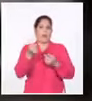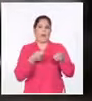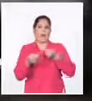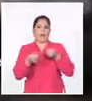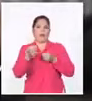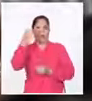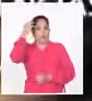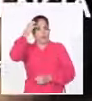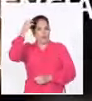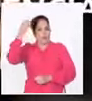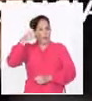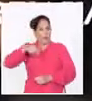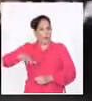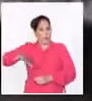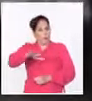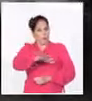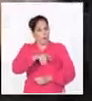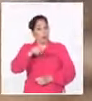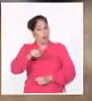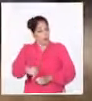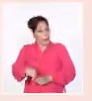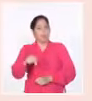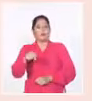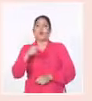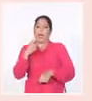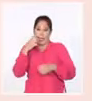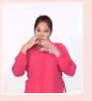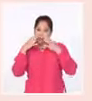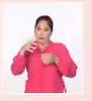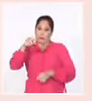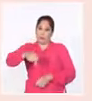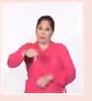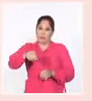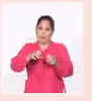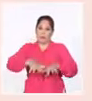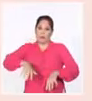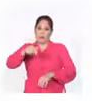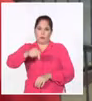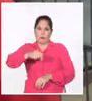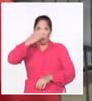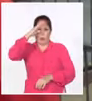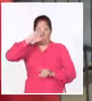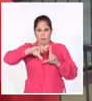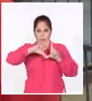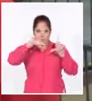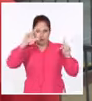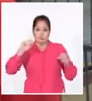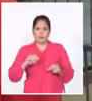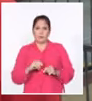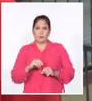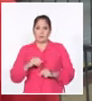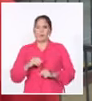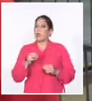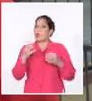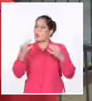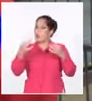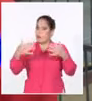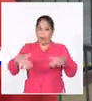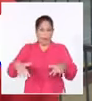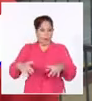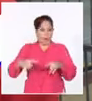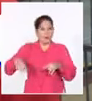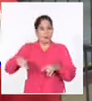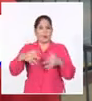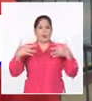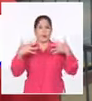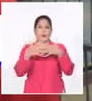gobierno, lo que a todas luces resulta pertinente en el actual escenario económico del país. Es un proceso natural al desarrollo de las relaciones